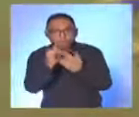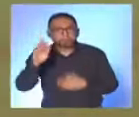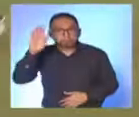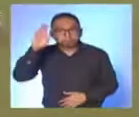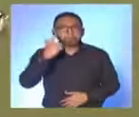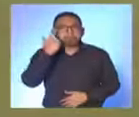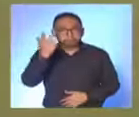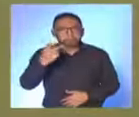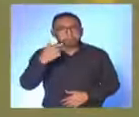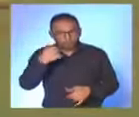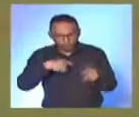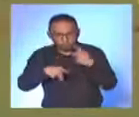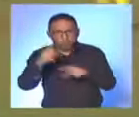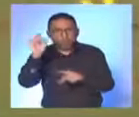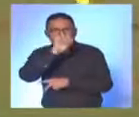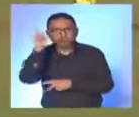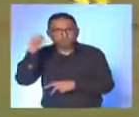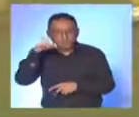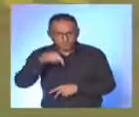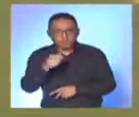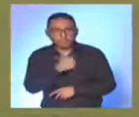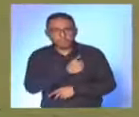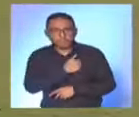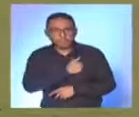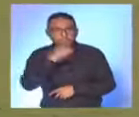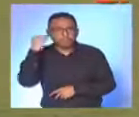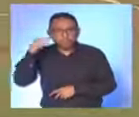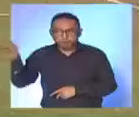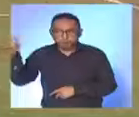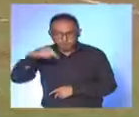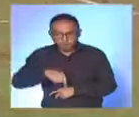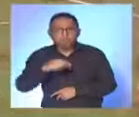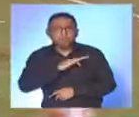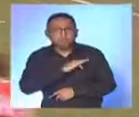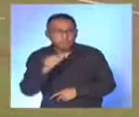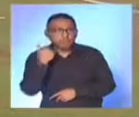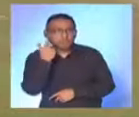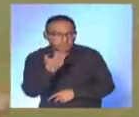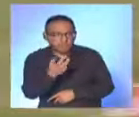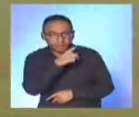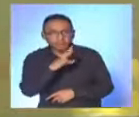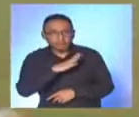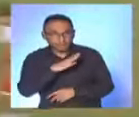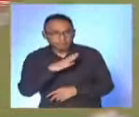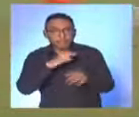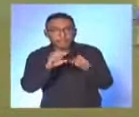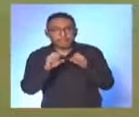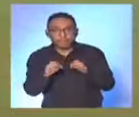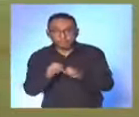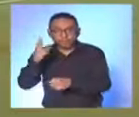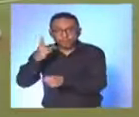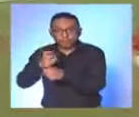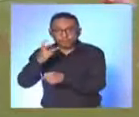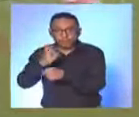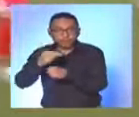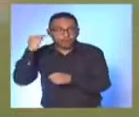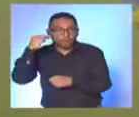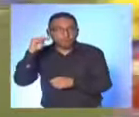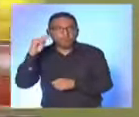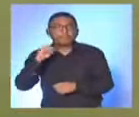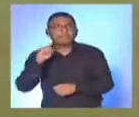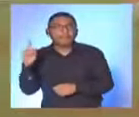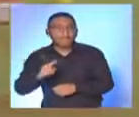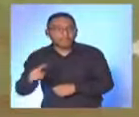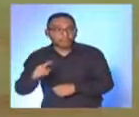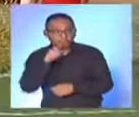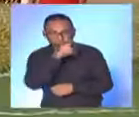fútbol profesional a la capital michoacana, según él mismo lo expresó. Cuenta con franquicia de ascenso de la tercera división de Monarcas Acapu, la cual